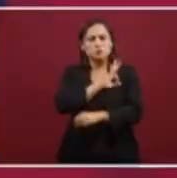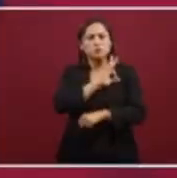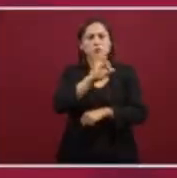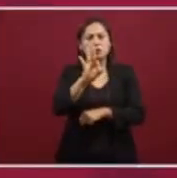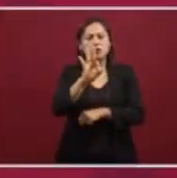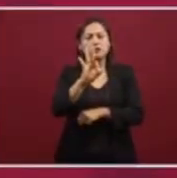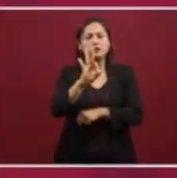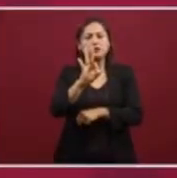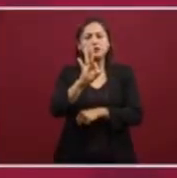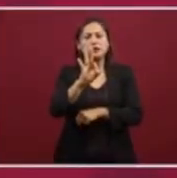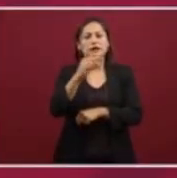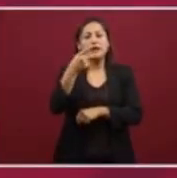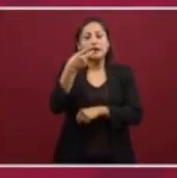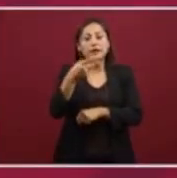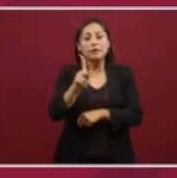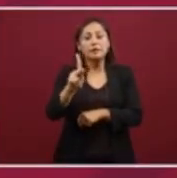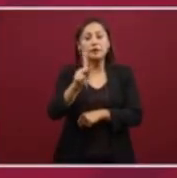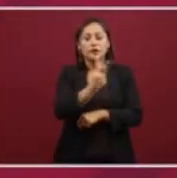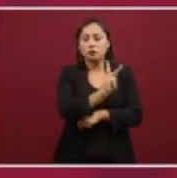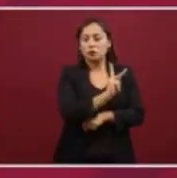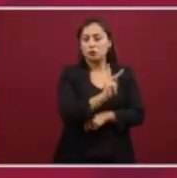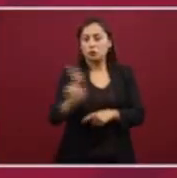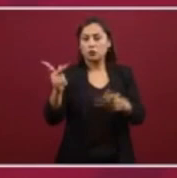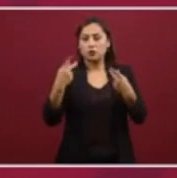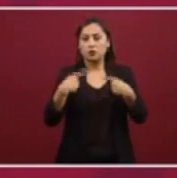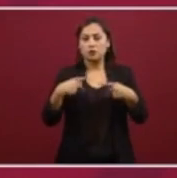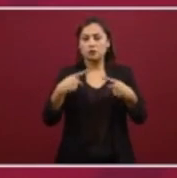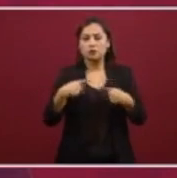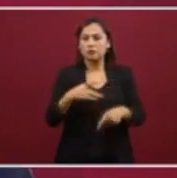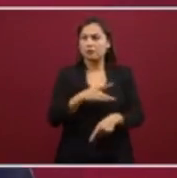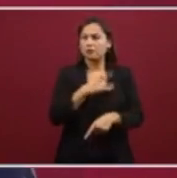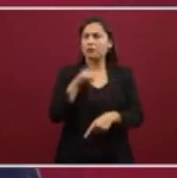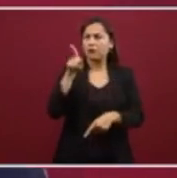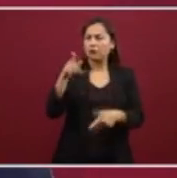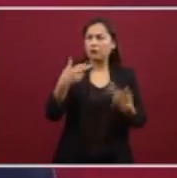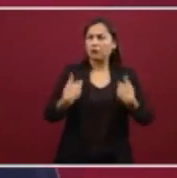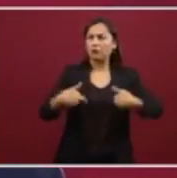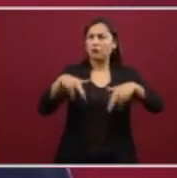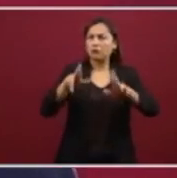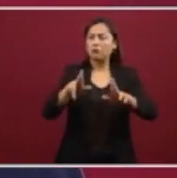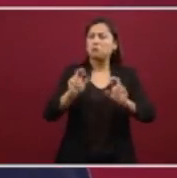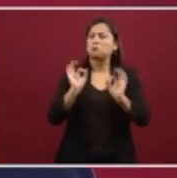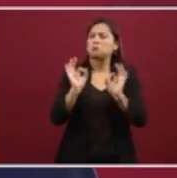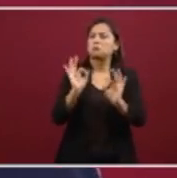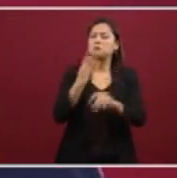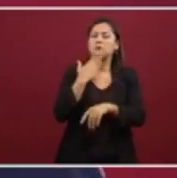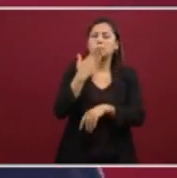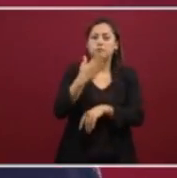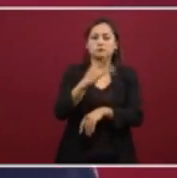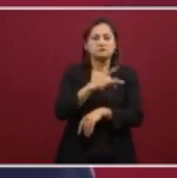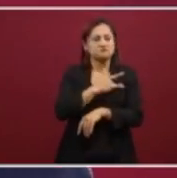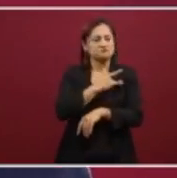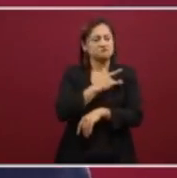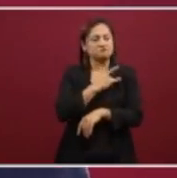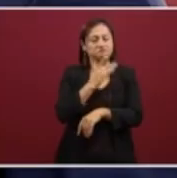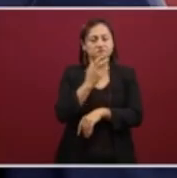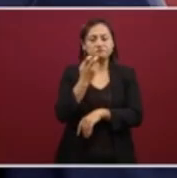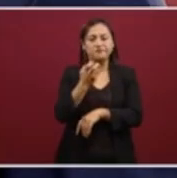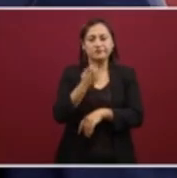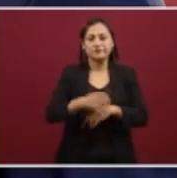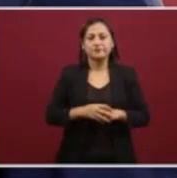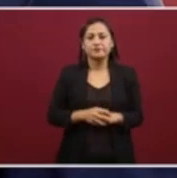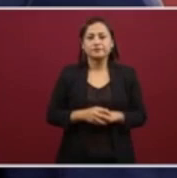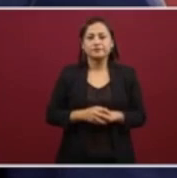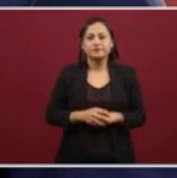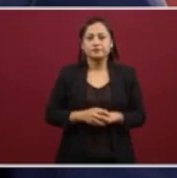sentir representados, ¿sí? Que pues, todo el que quiera expresar